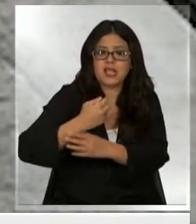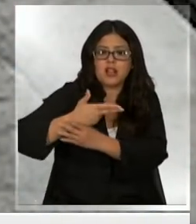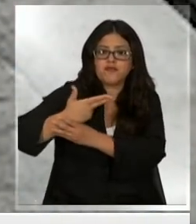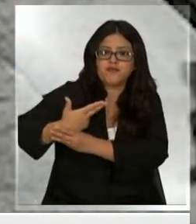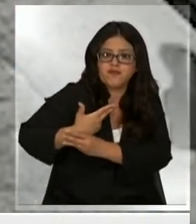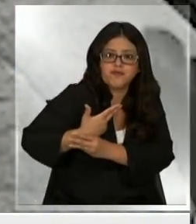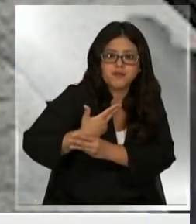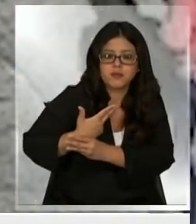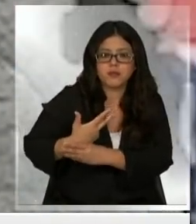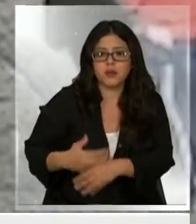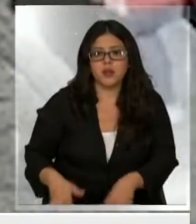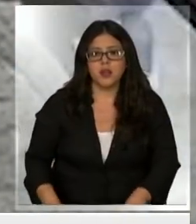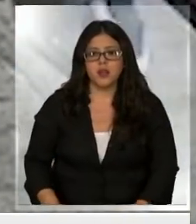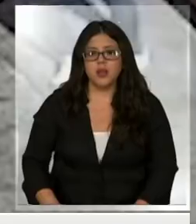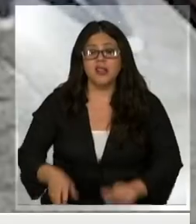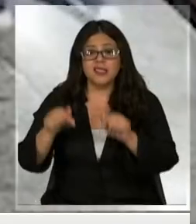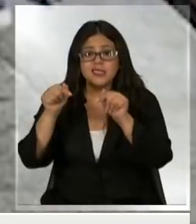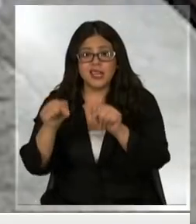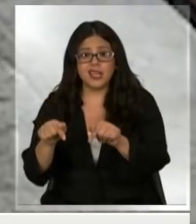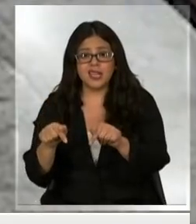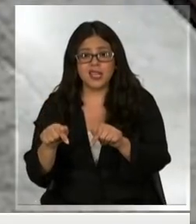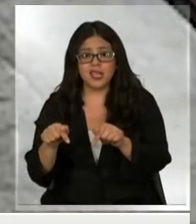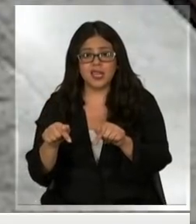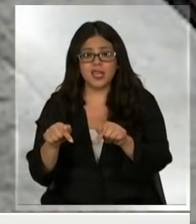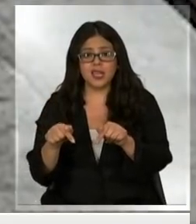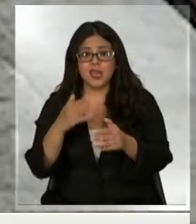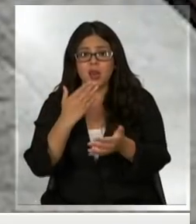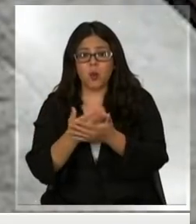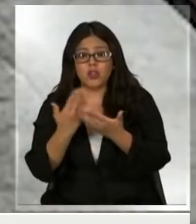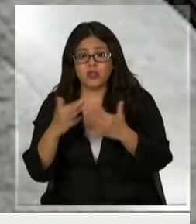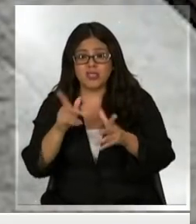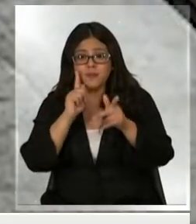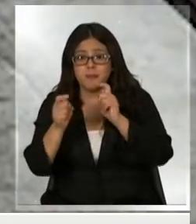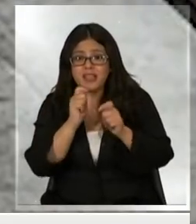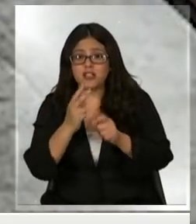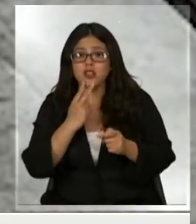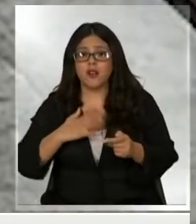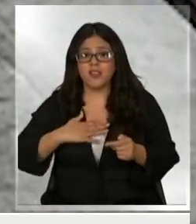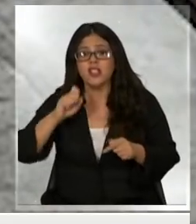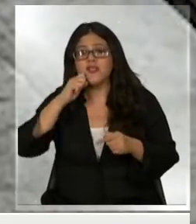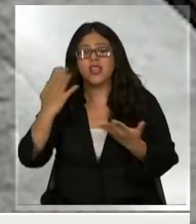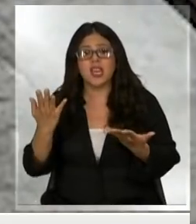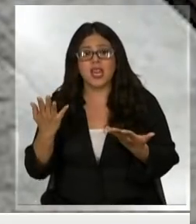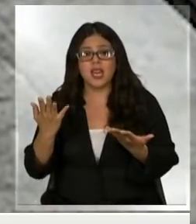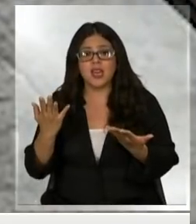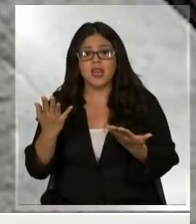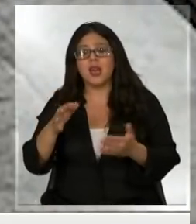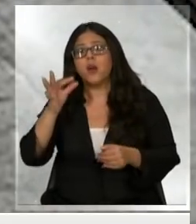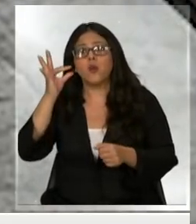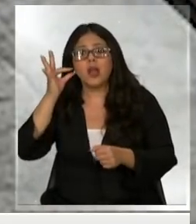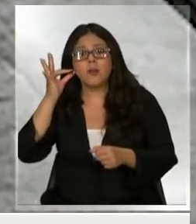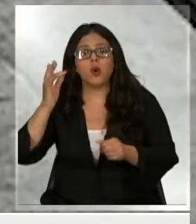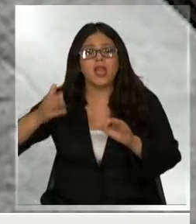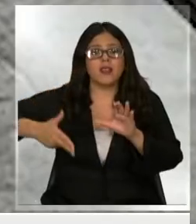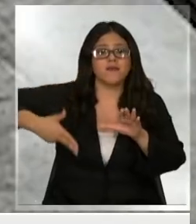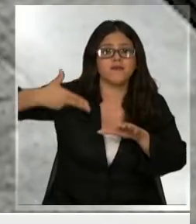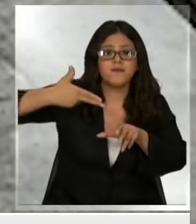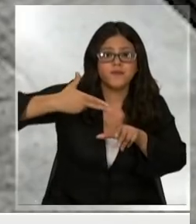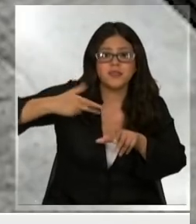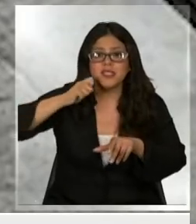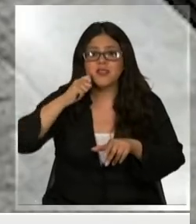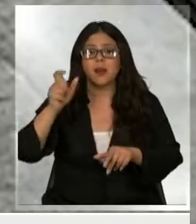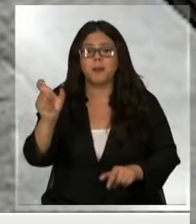pistola. En esos instantes donde se jugaba la vida, se suma el forcejeo a una mujer armada. Es una